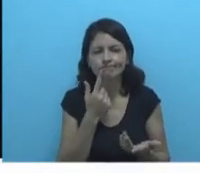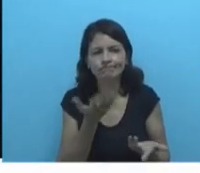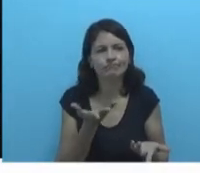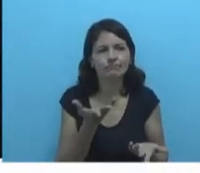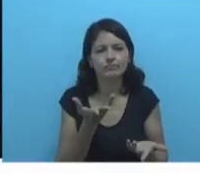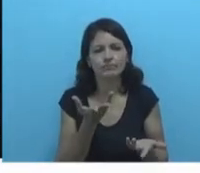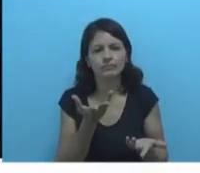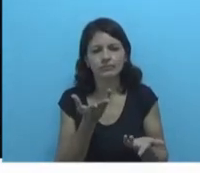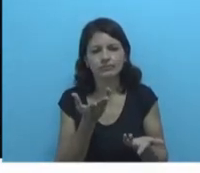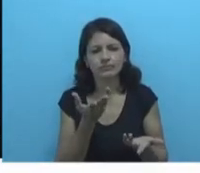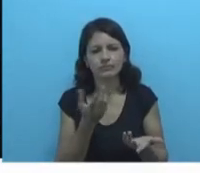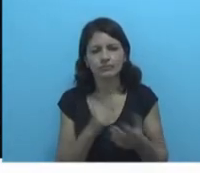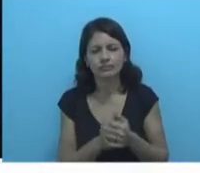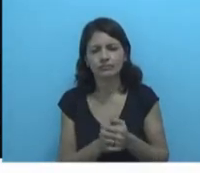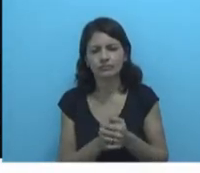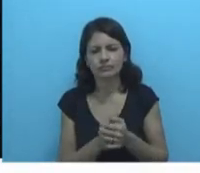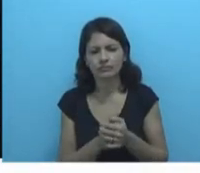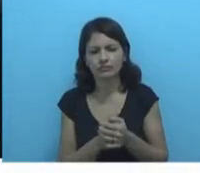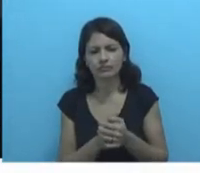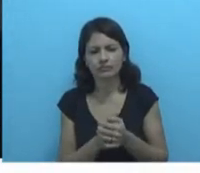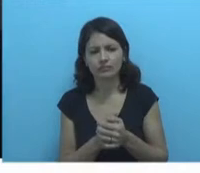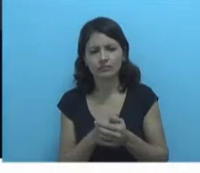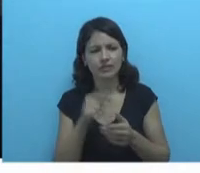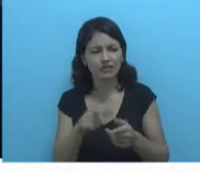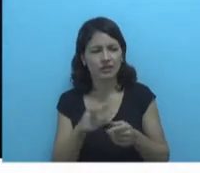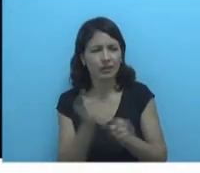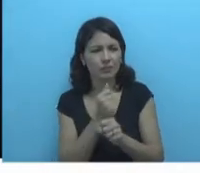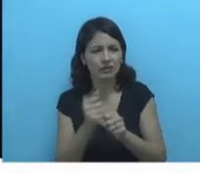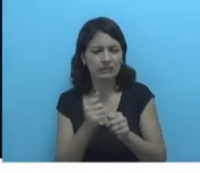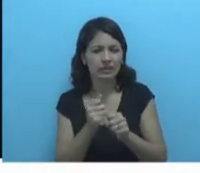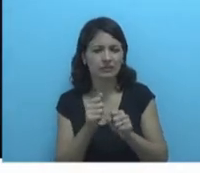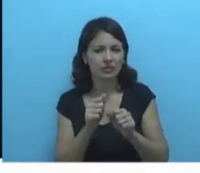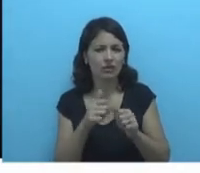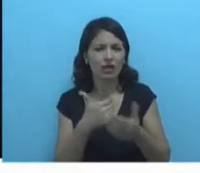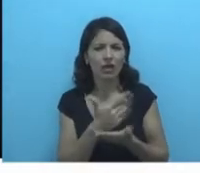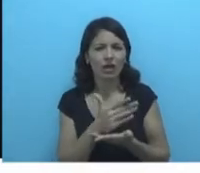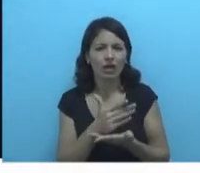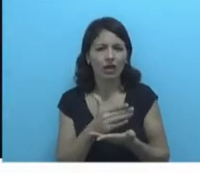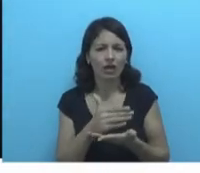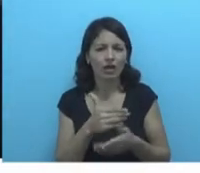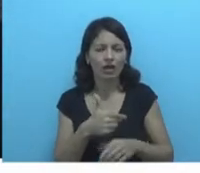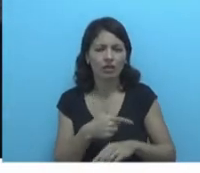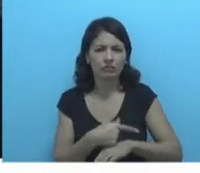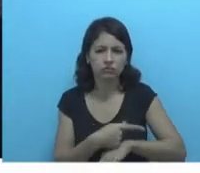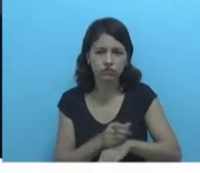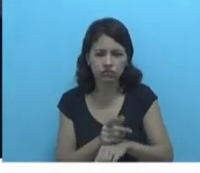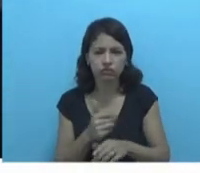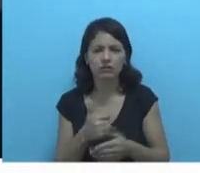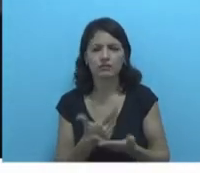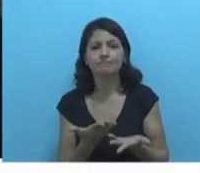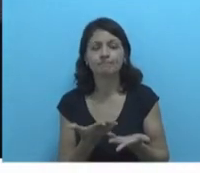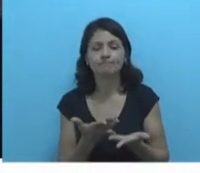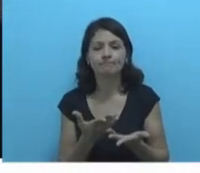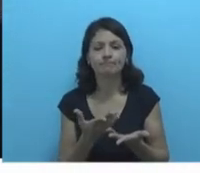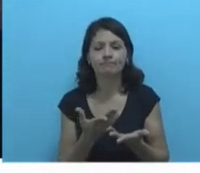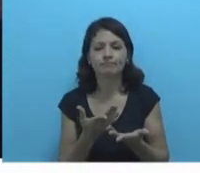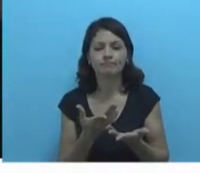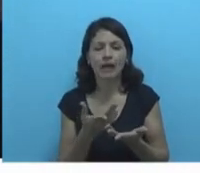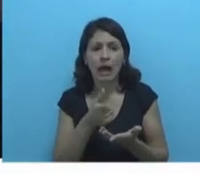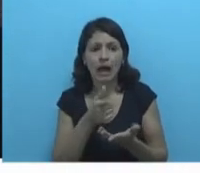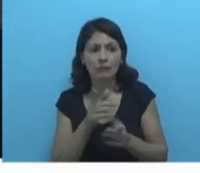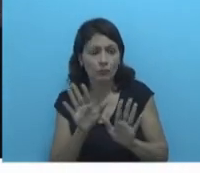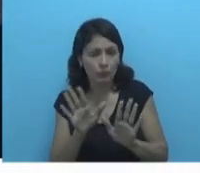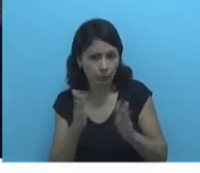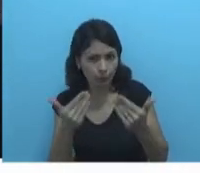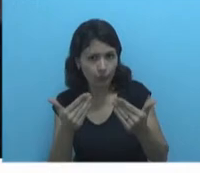si se ha resistido esta autorización, habrá alguna cuestión científica que yo no